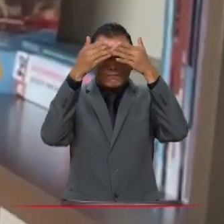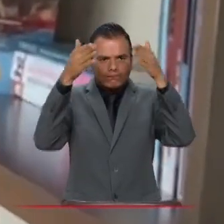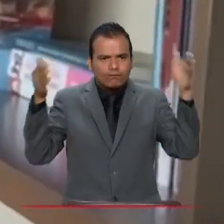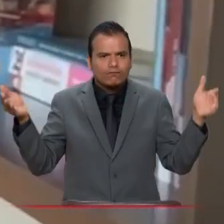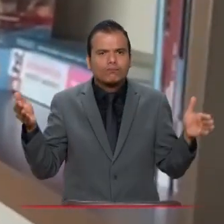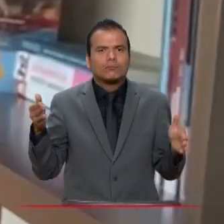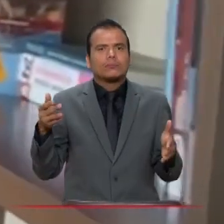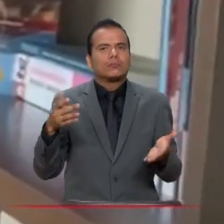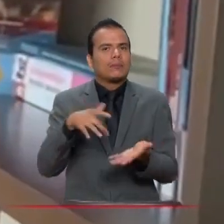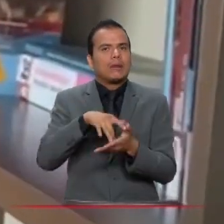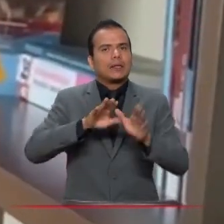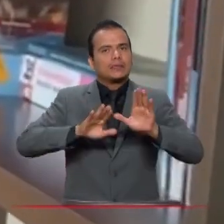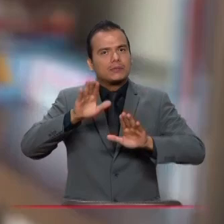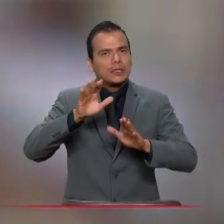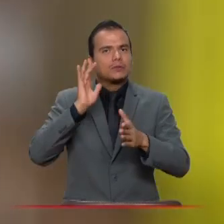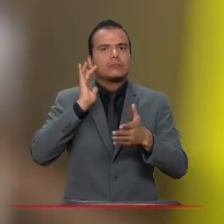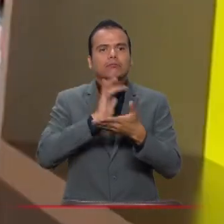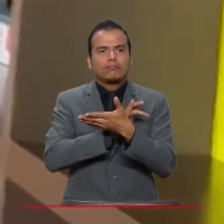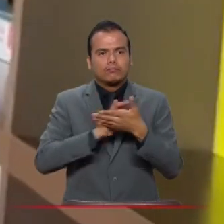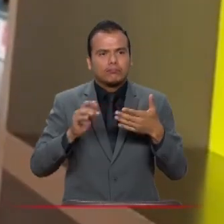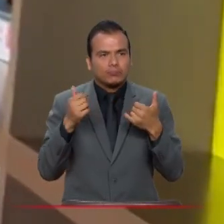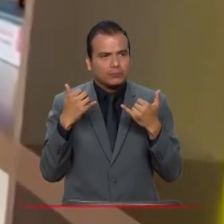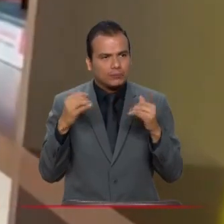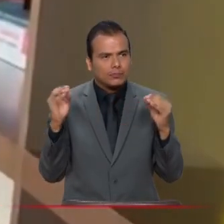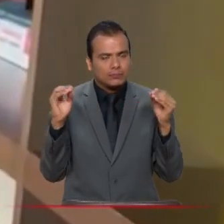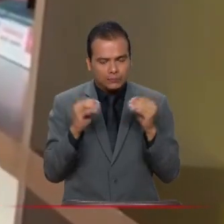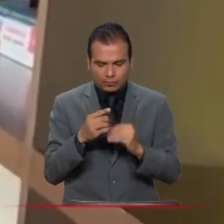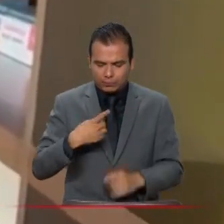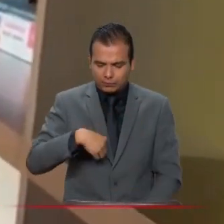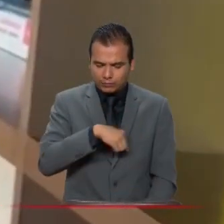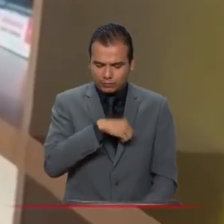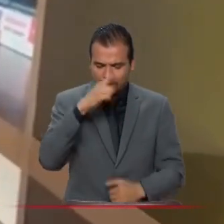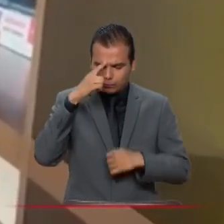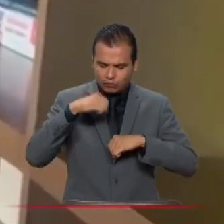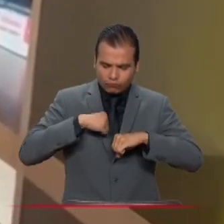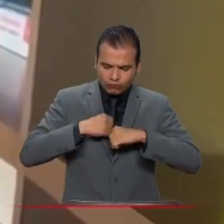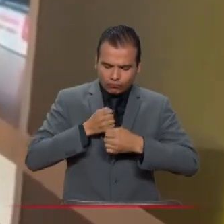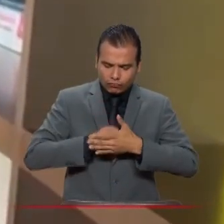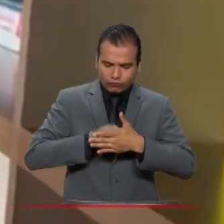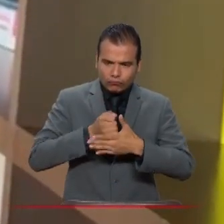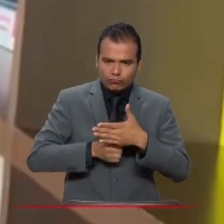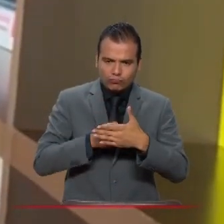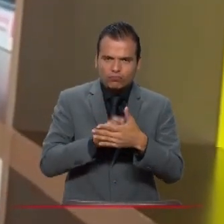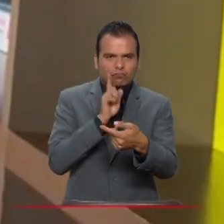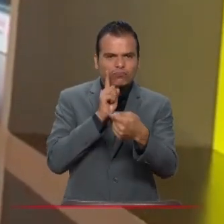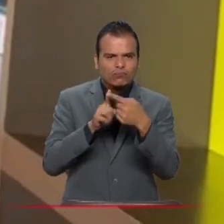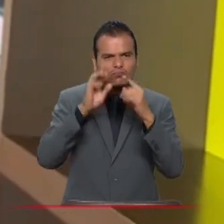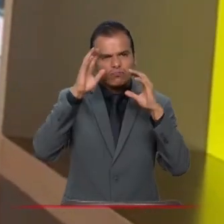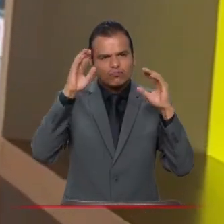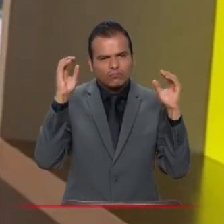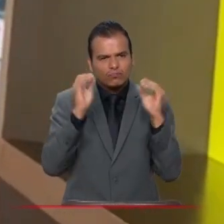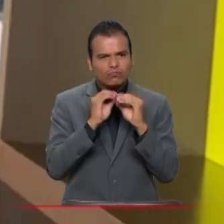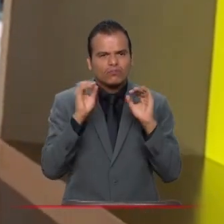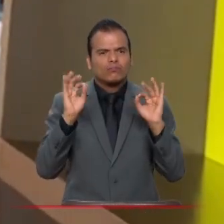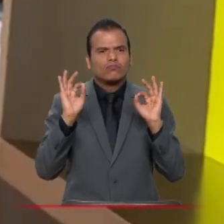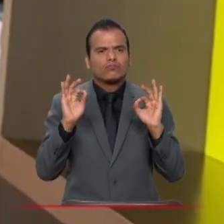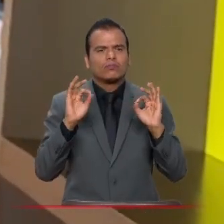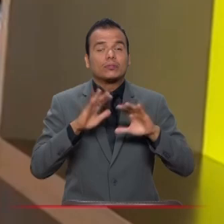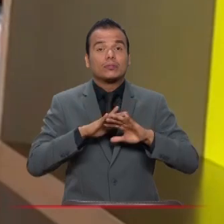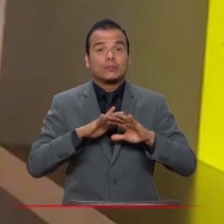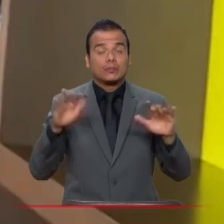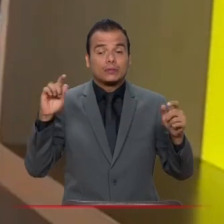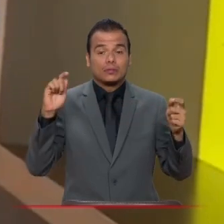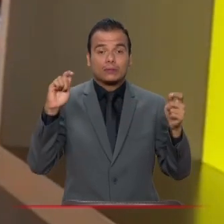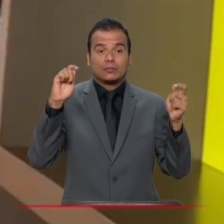los trabajadores en este sector. Seguiremos trabajando no solo en los acuerdos, en la transformación estructural de este sector, pero